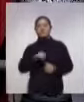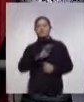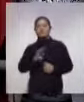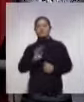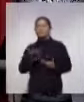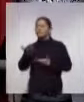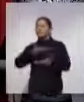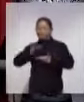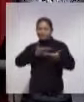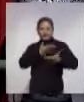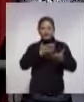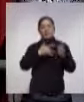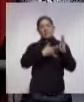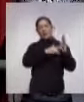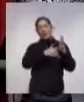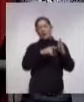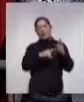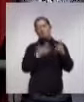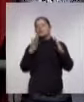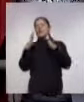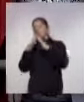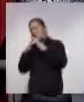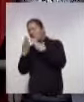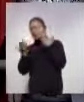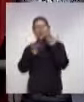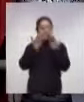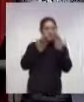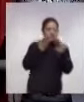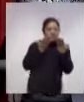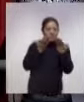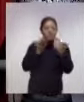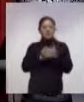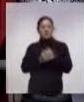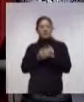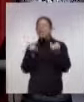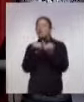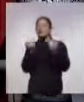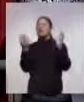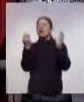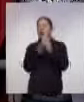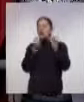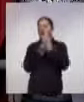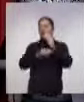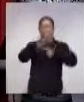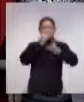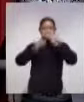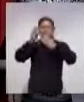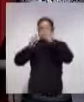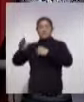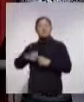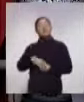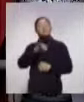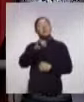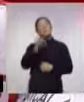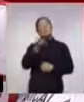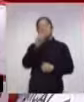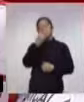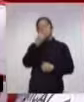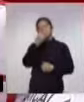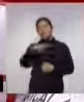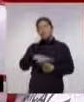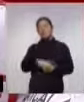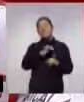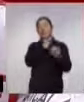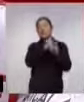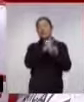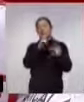compartir horarios de la casa, del estudio y de capacitarse todavía más. Así es, está súper bien. El curso en línea,